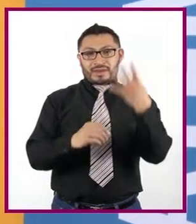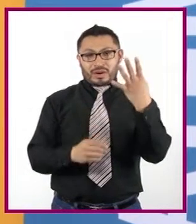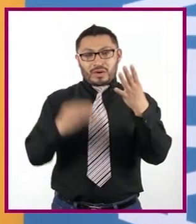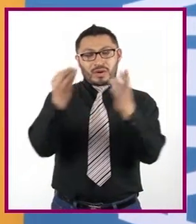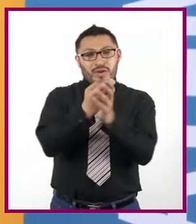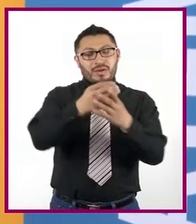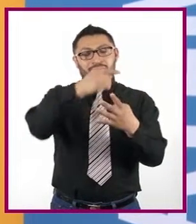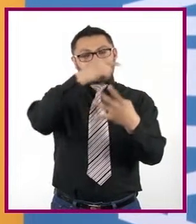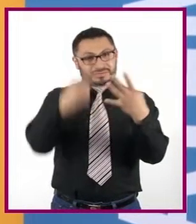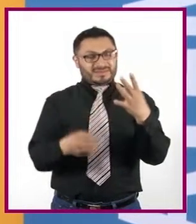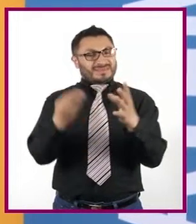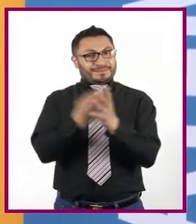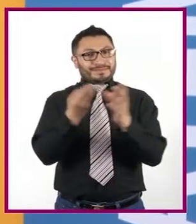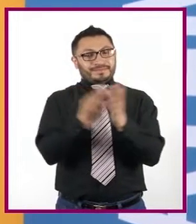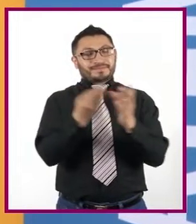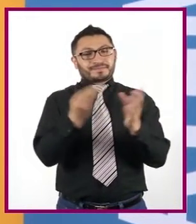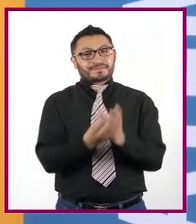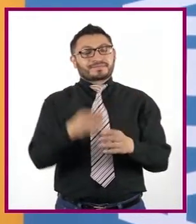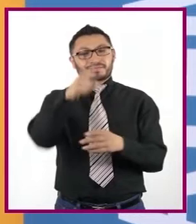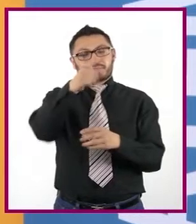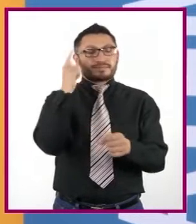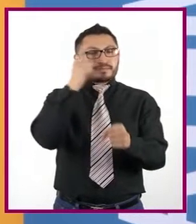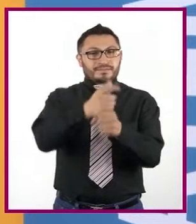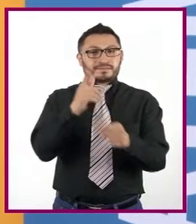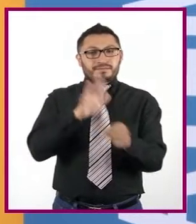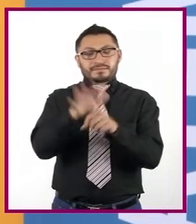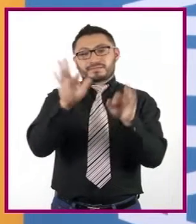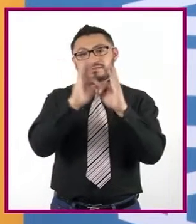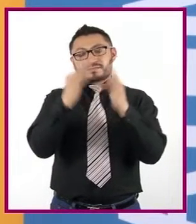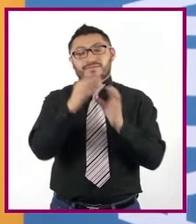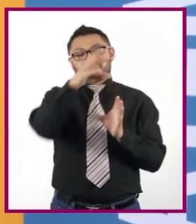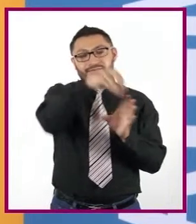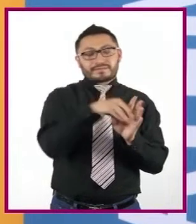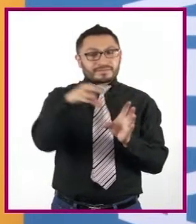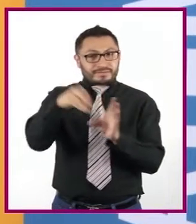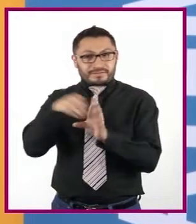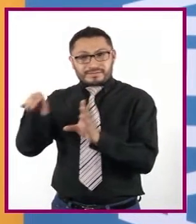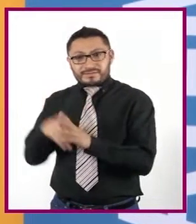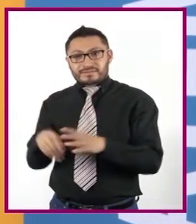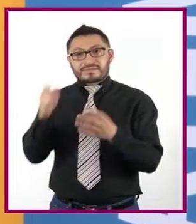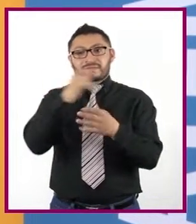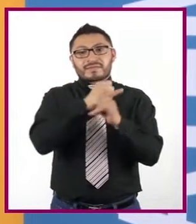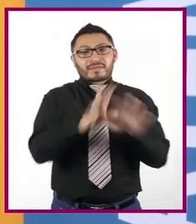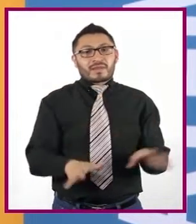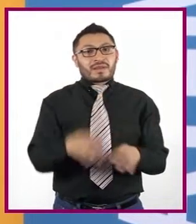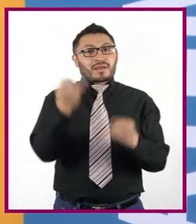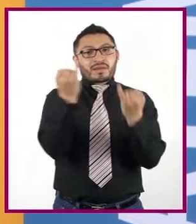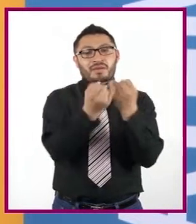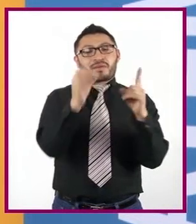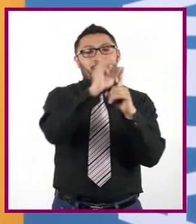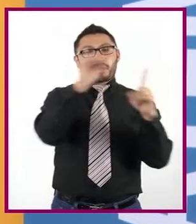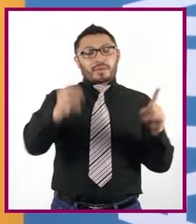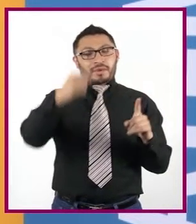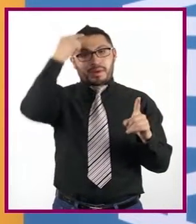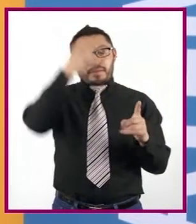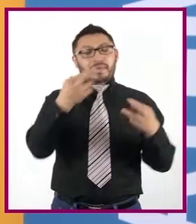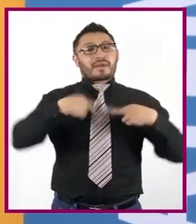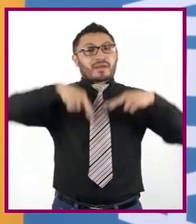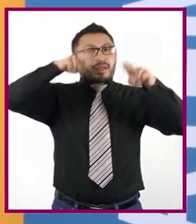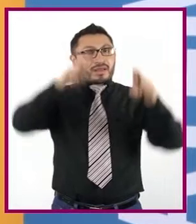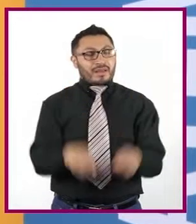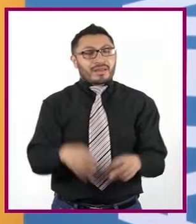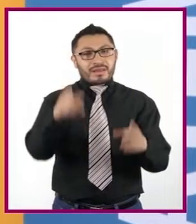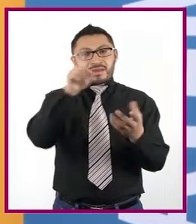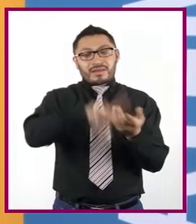sesiones podrán determinar las formas para recolectar y registrar datos, así como organizarlos para su representación